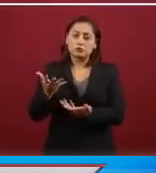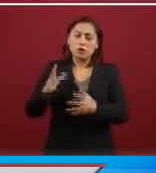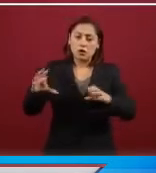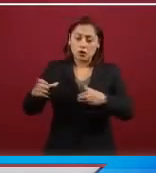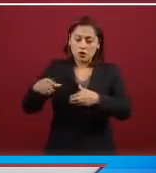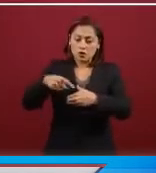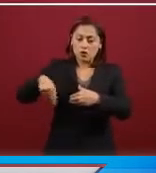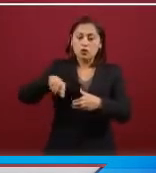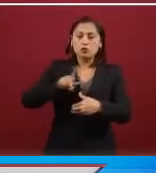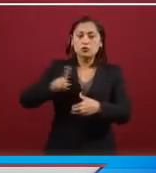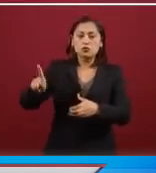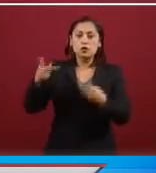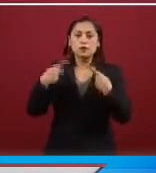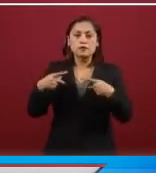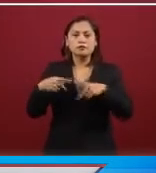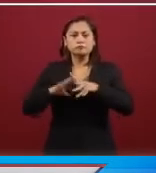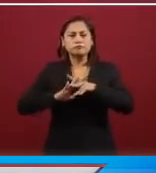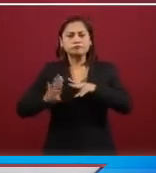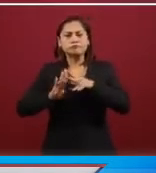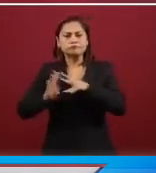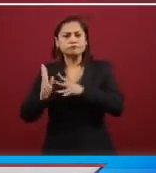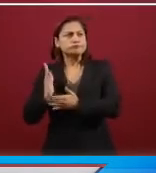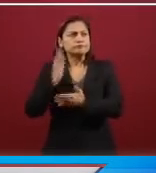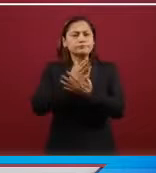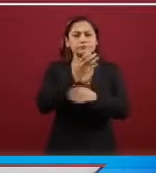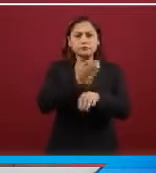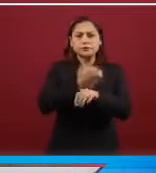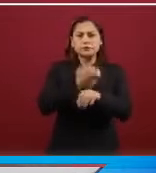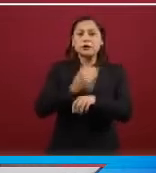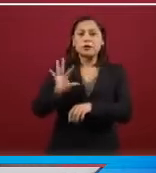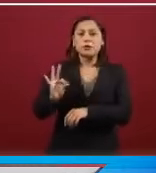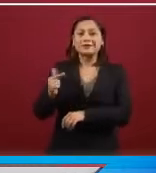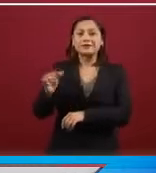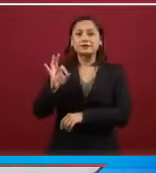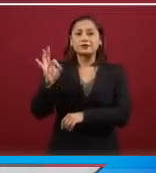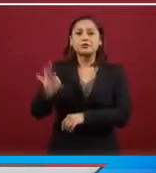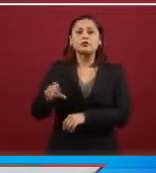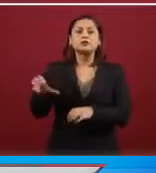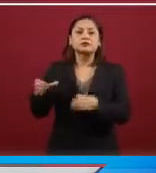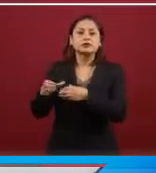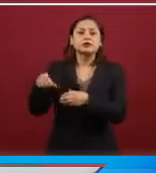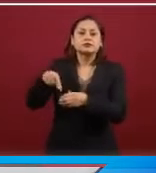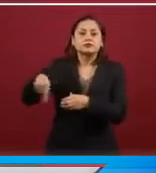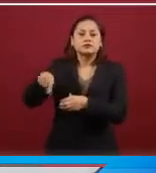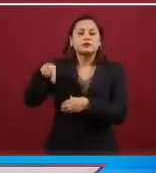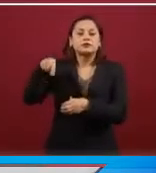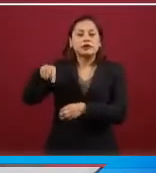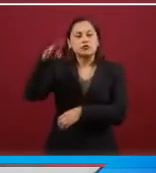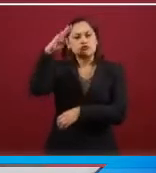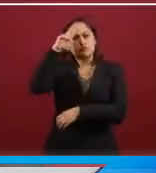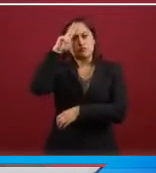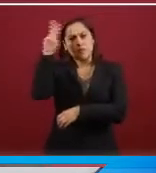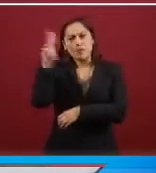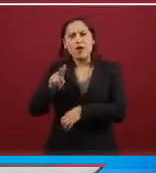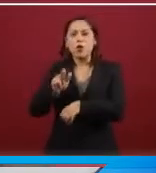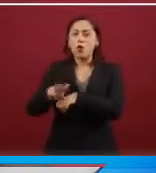mayo, Alemania convoca a la comunidad internacional a apoyar a México con este novedoso plan para Centroamérica, llamado el Modelo Mexicano de Desarrollo,